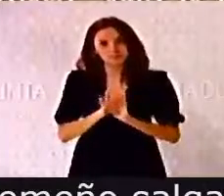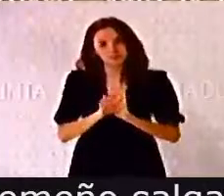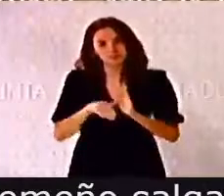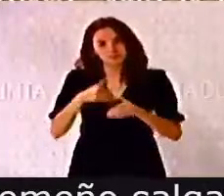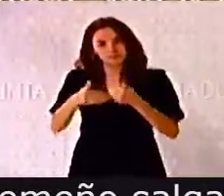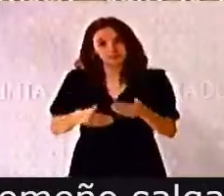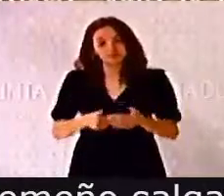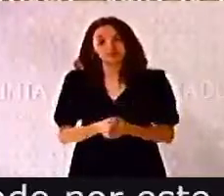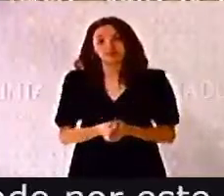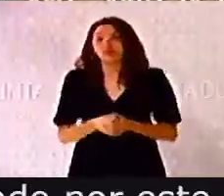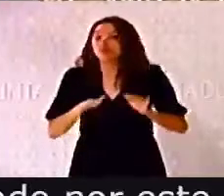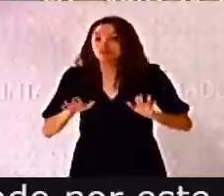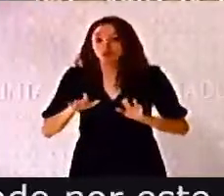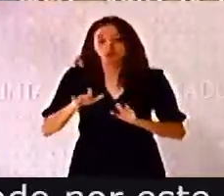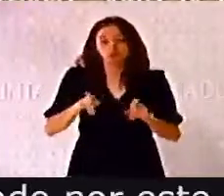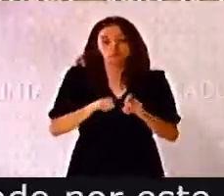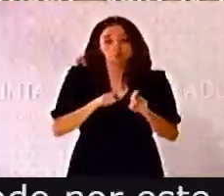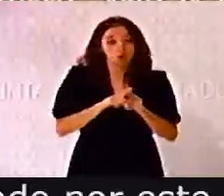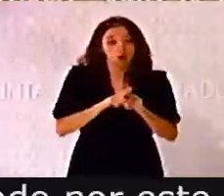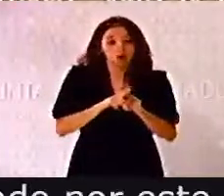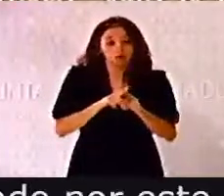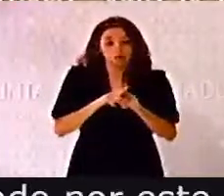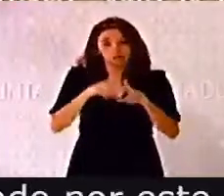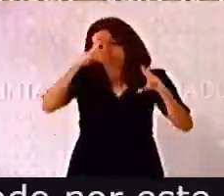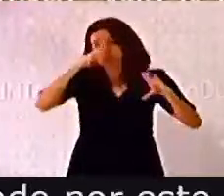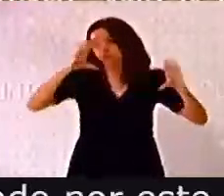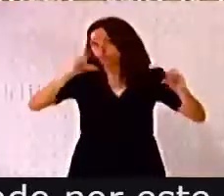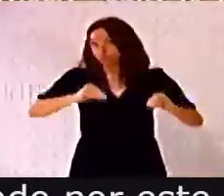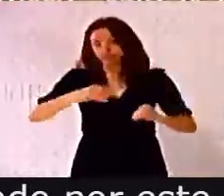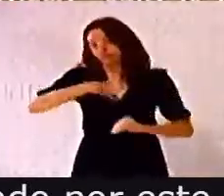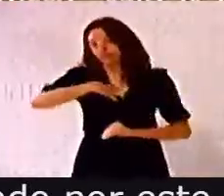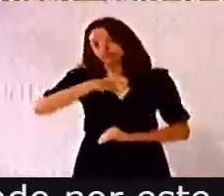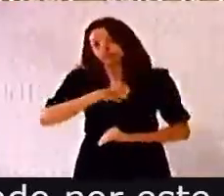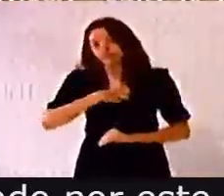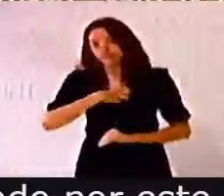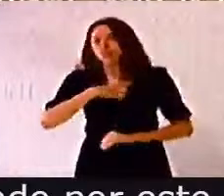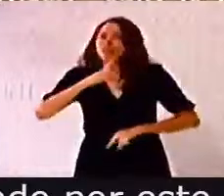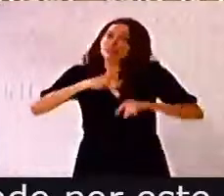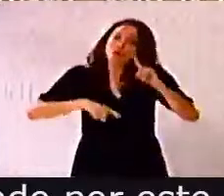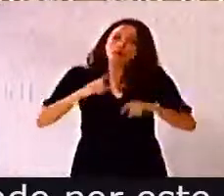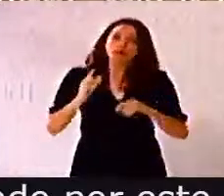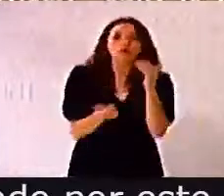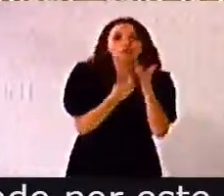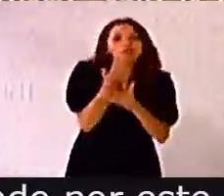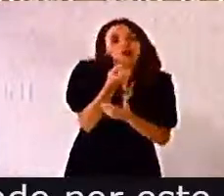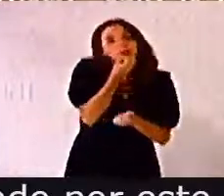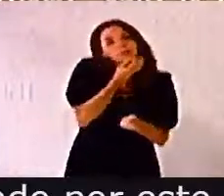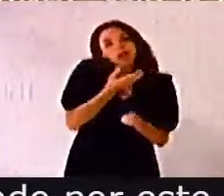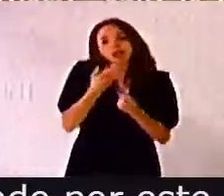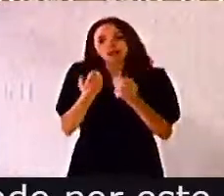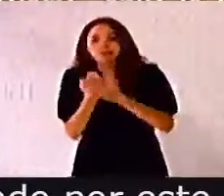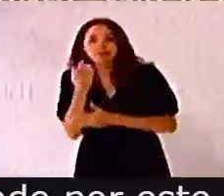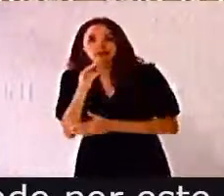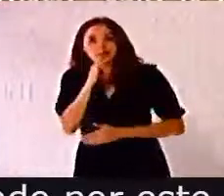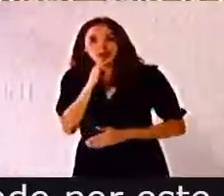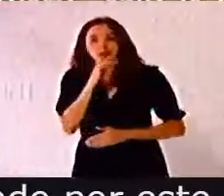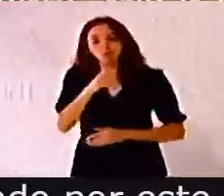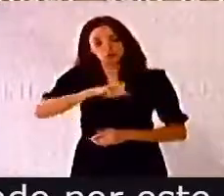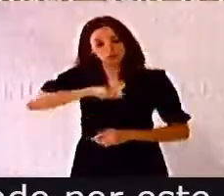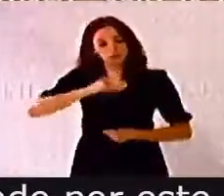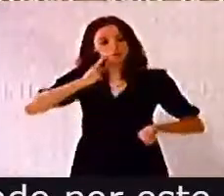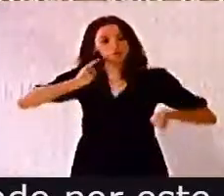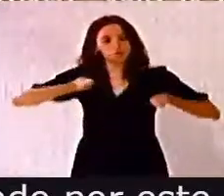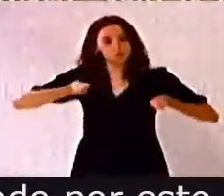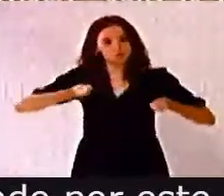Ahora, la preocupación lo que no te puede es inhibir. Y decirle, no, como hay días que los datos son mejores, lo que hay que tener es una sensación de